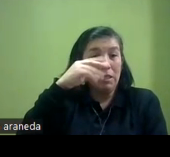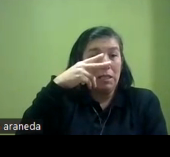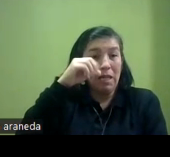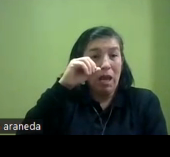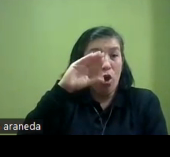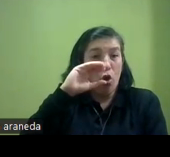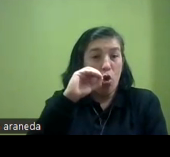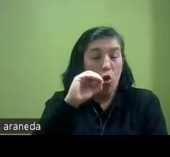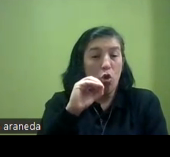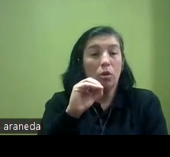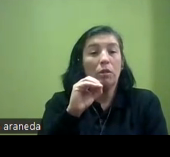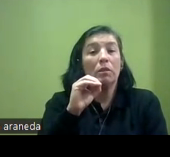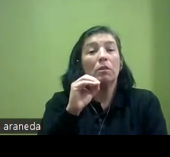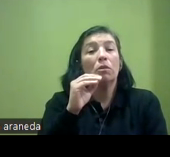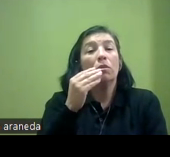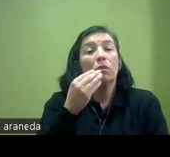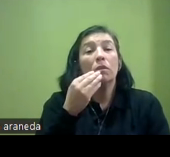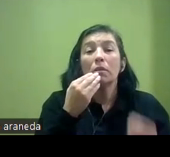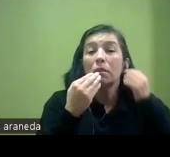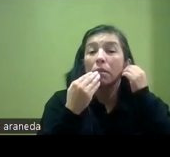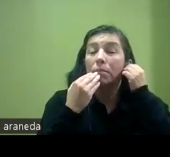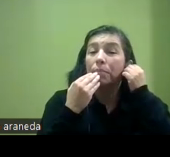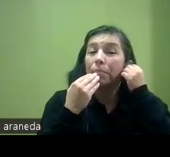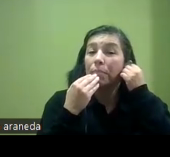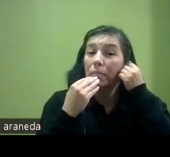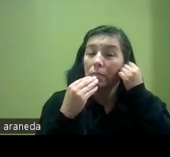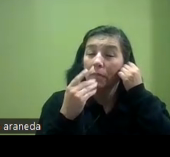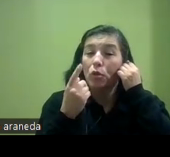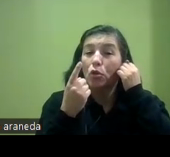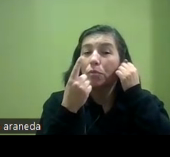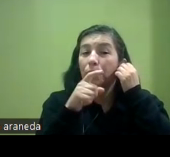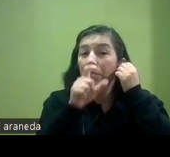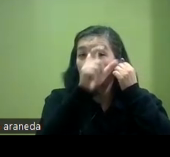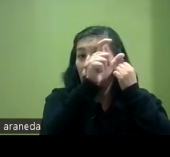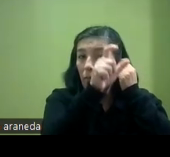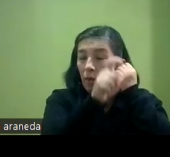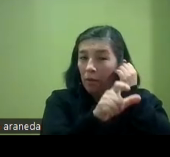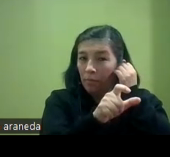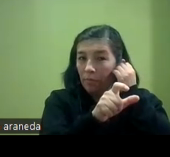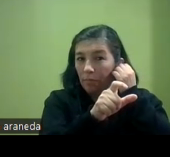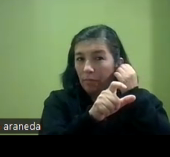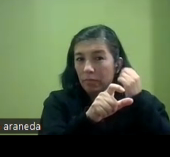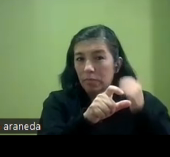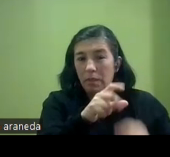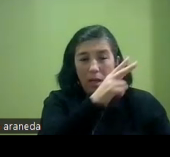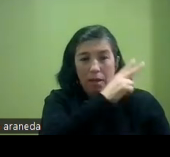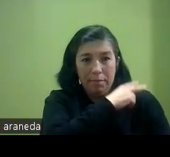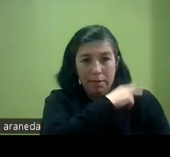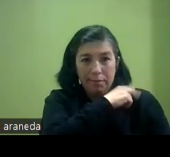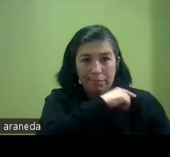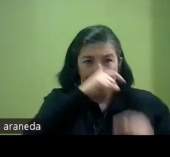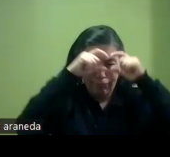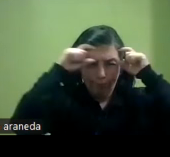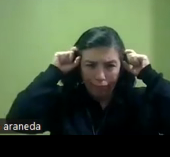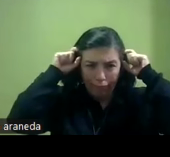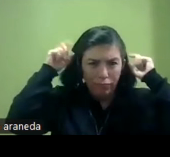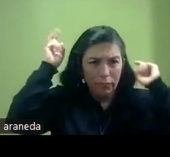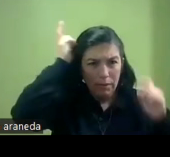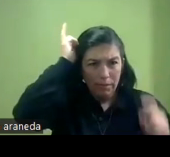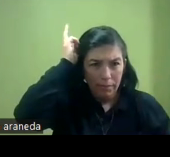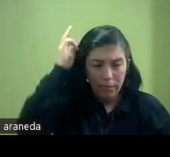Chaco y un cacique del interior también, que hayan